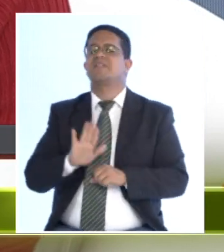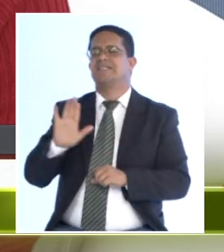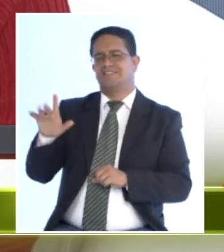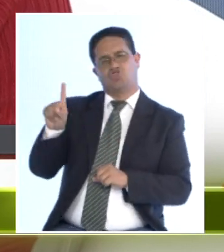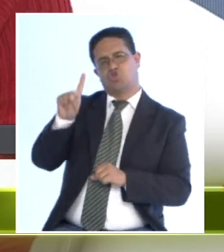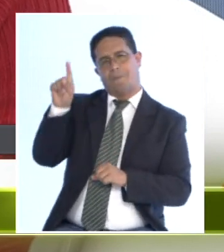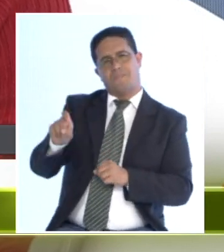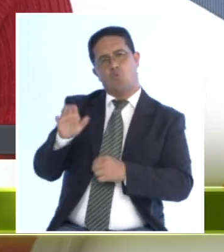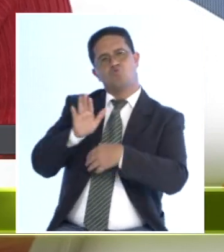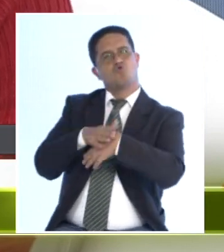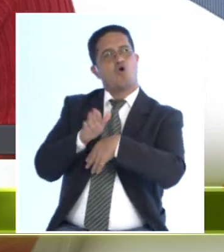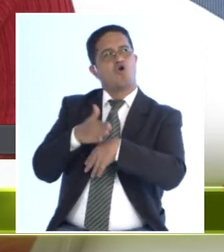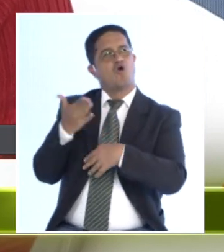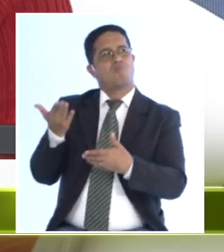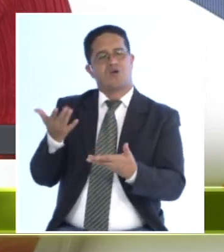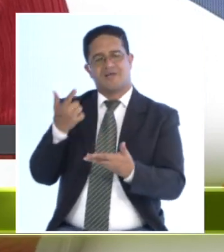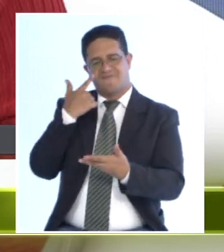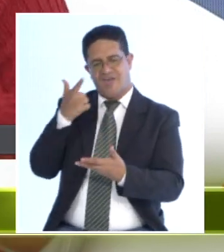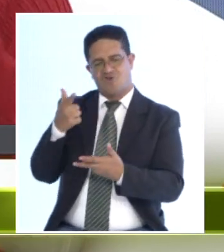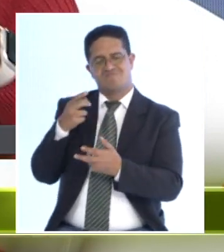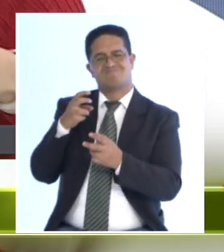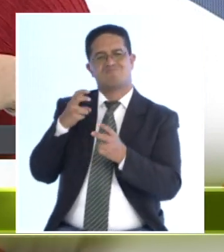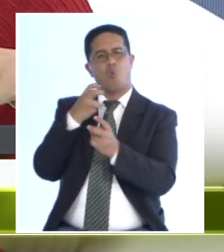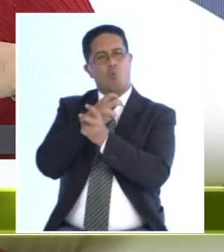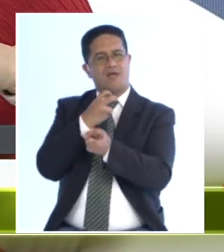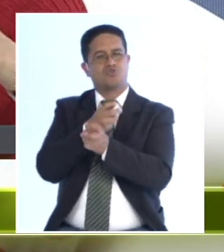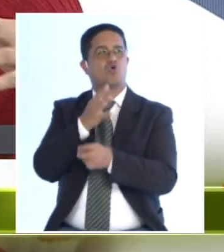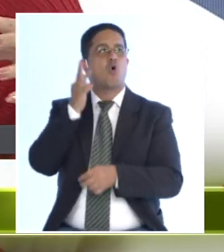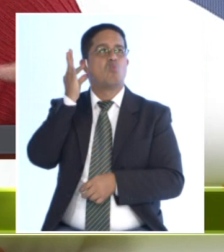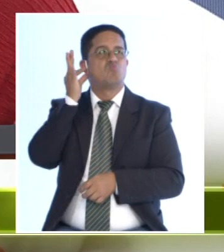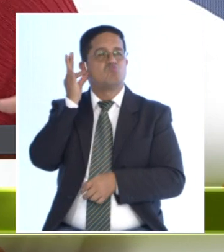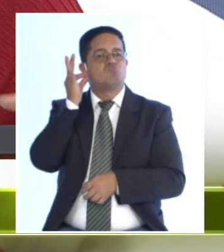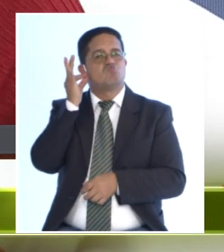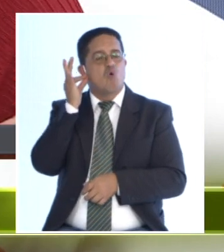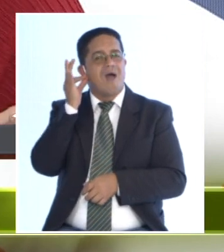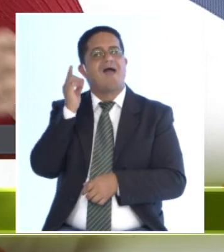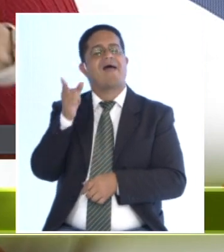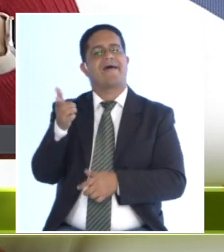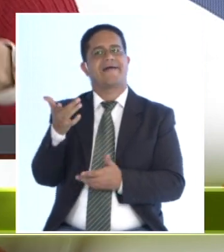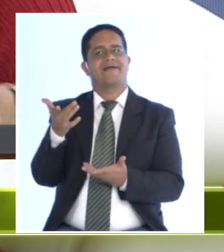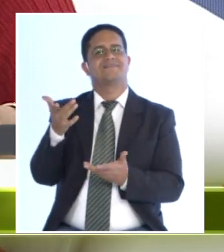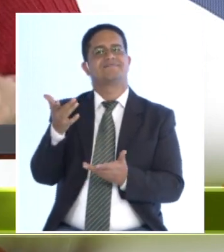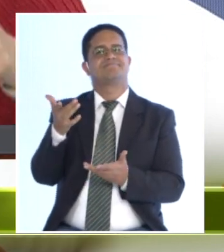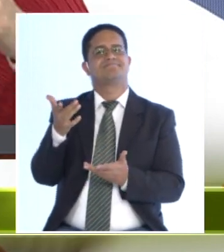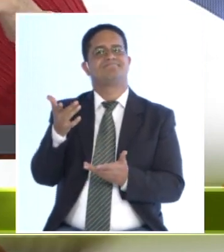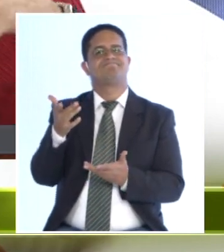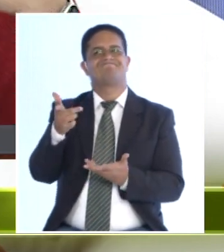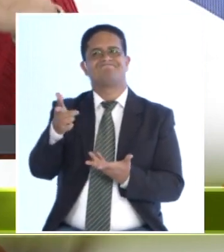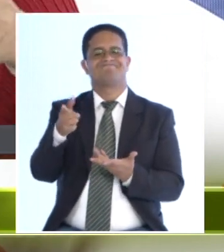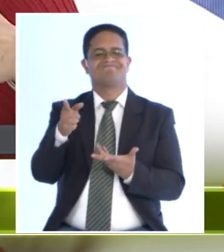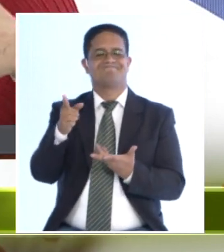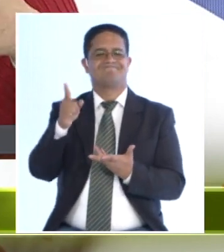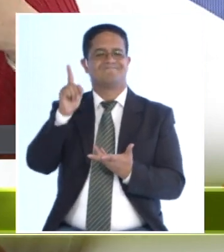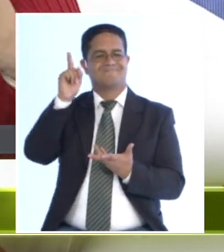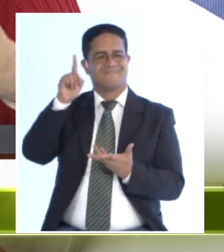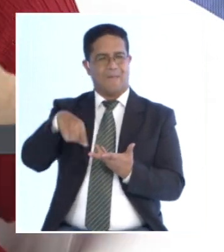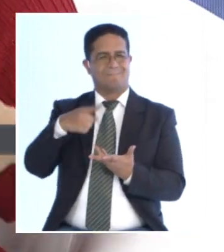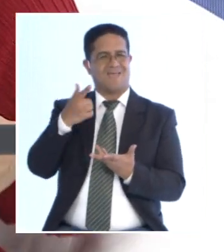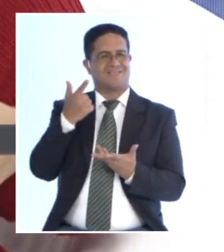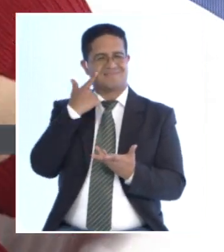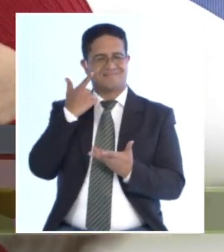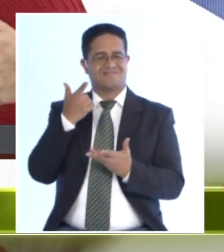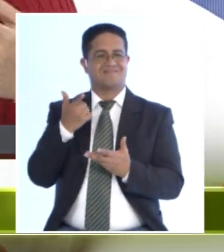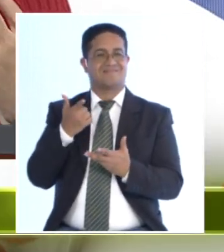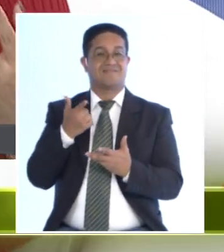lo que se refiere al desgaste óseo, pues las mujeres tenemos como una desventaja allí, debido a las hormonas, a la llegada de la